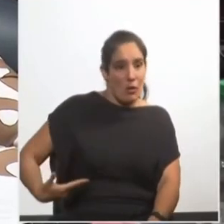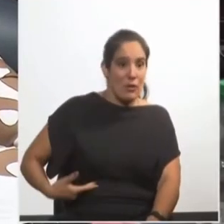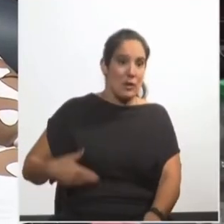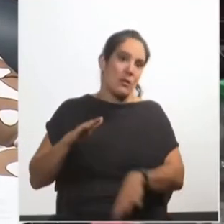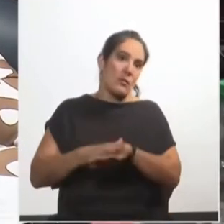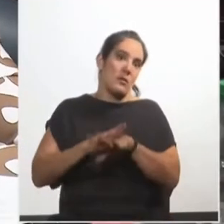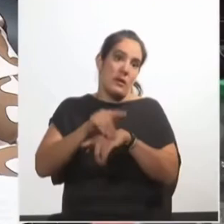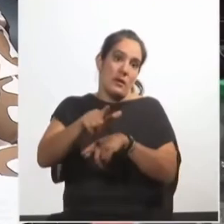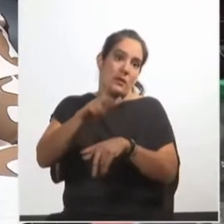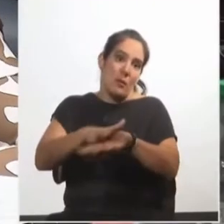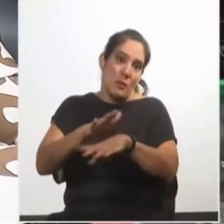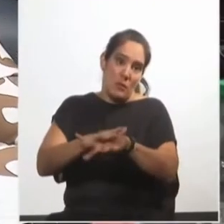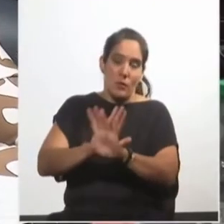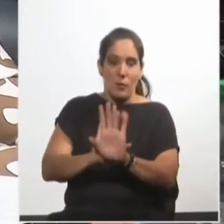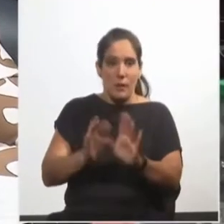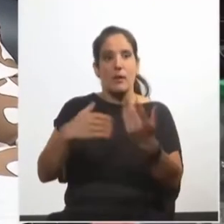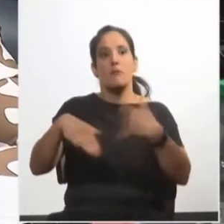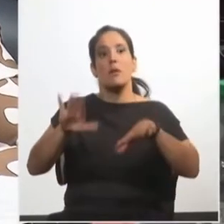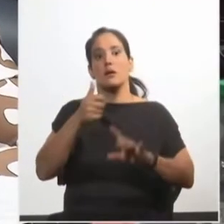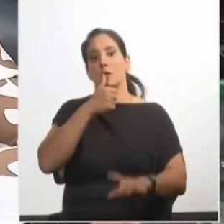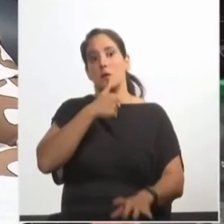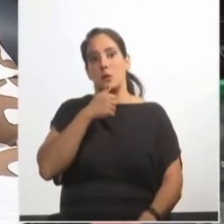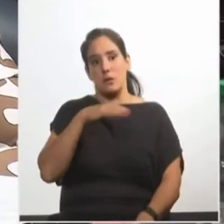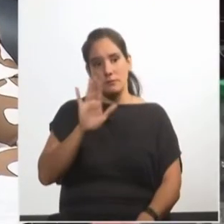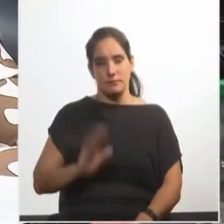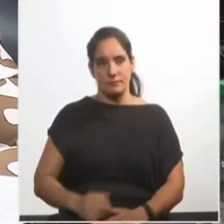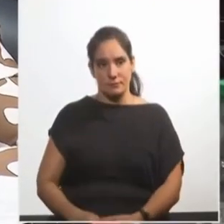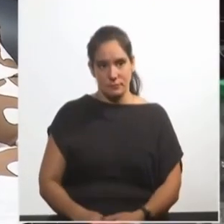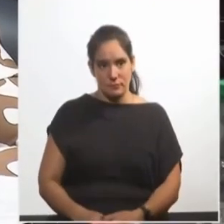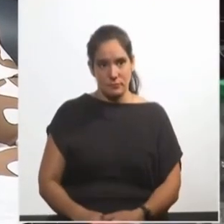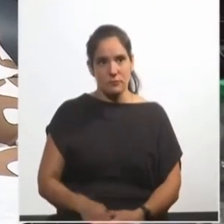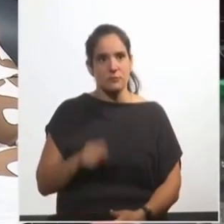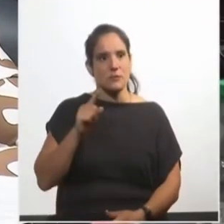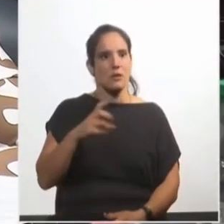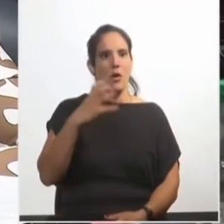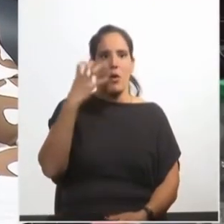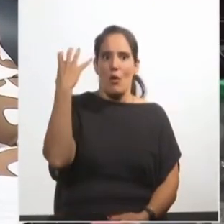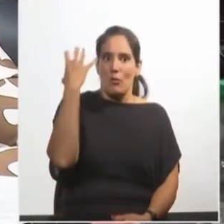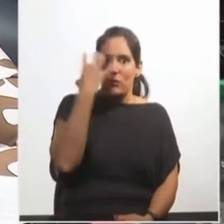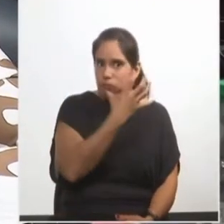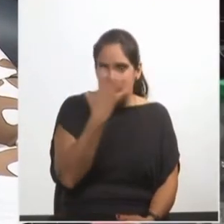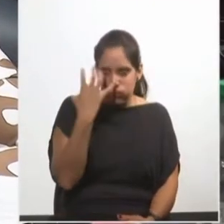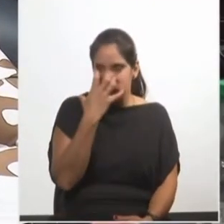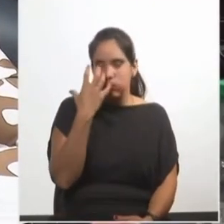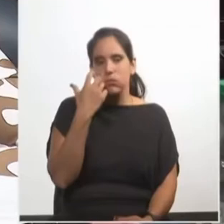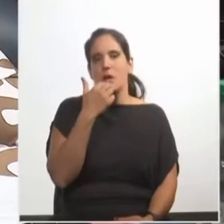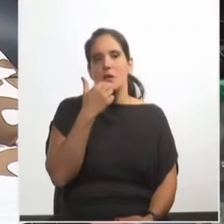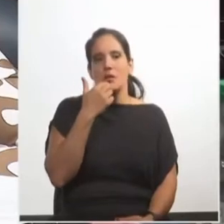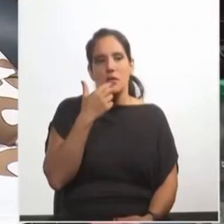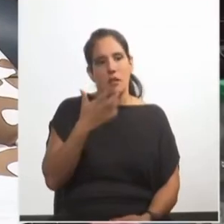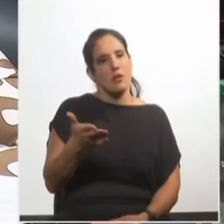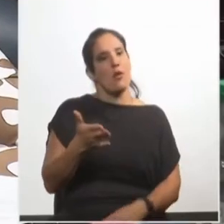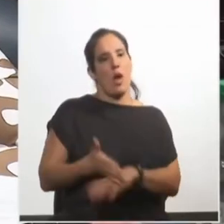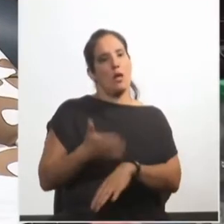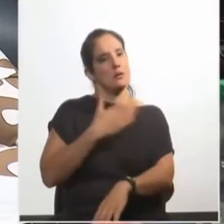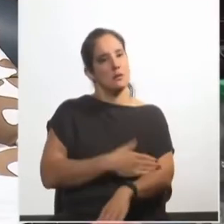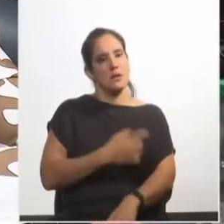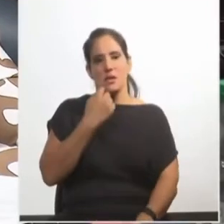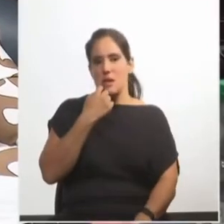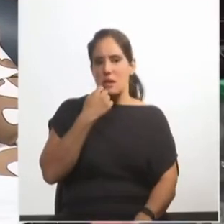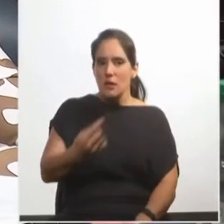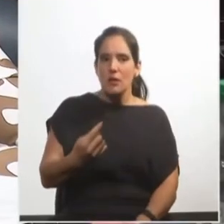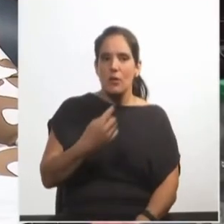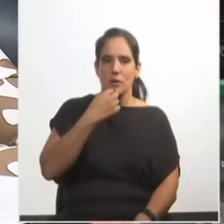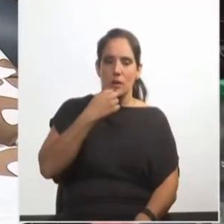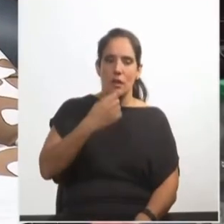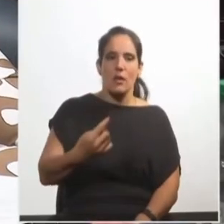turno va a tener que resolver. Esto que rompe los ojos se advirtió por parte de nuestros compañeros